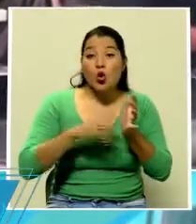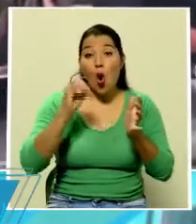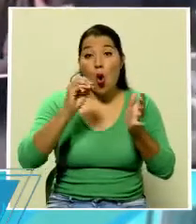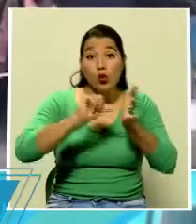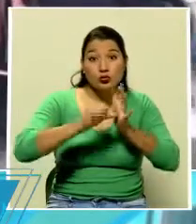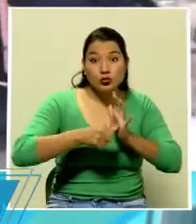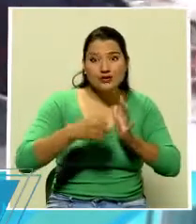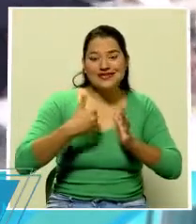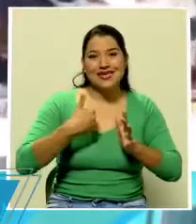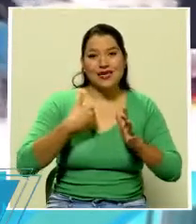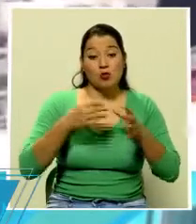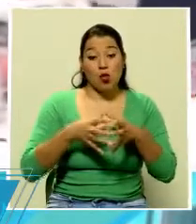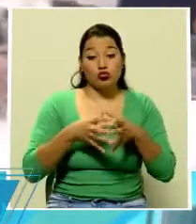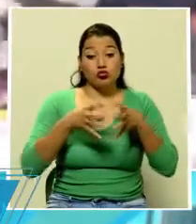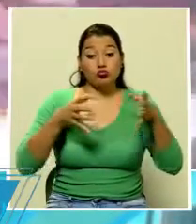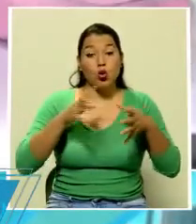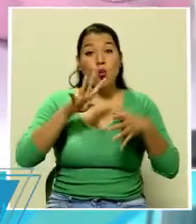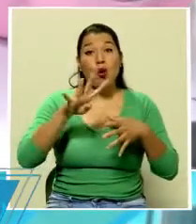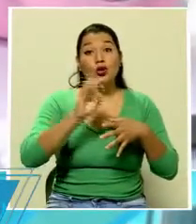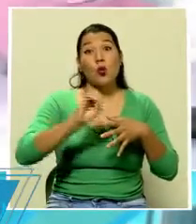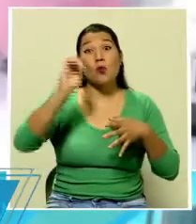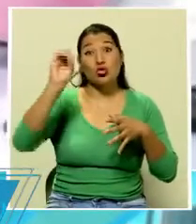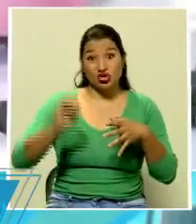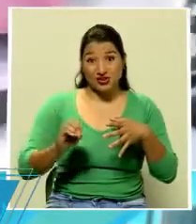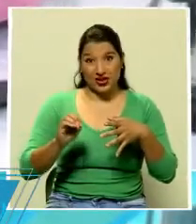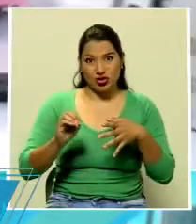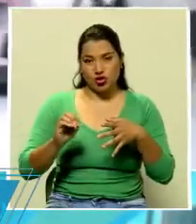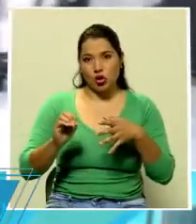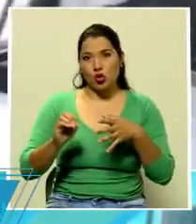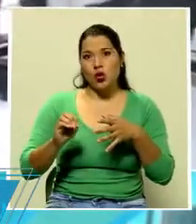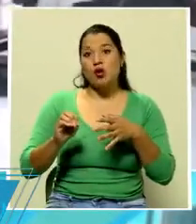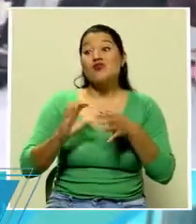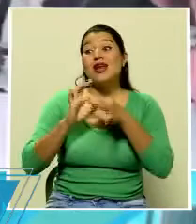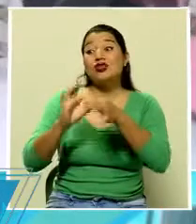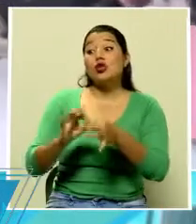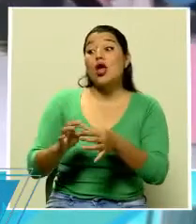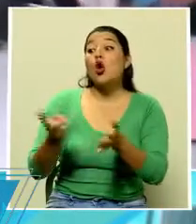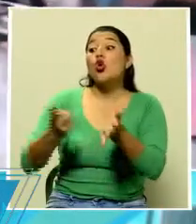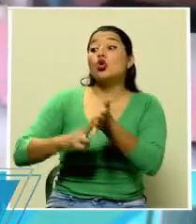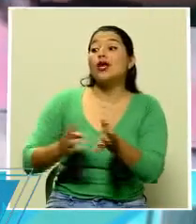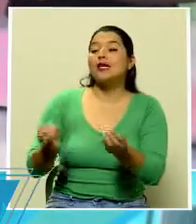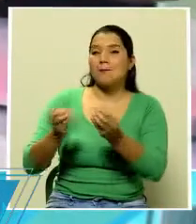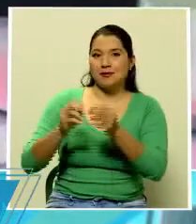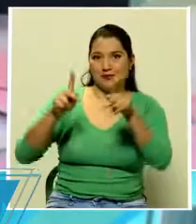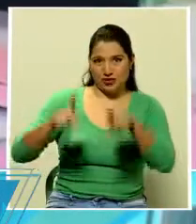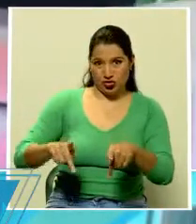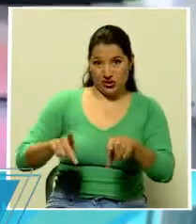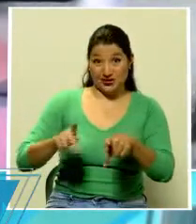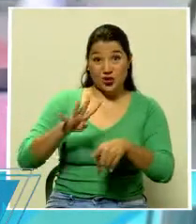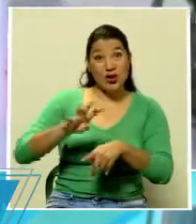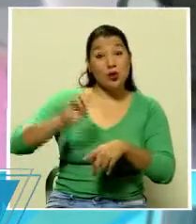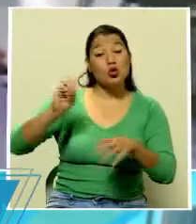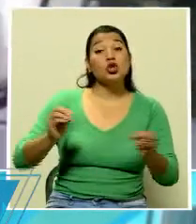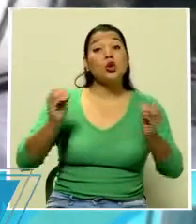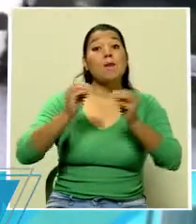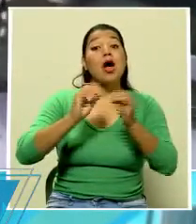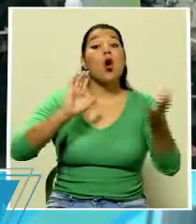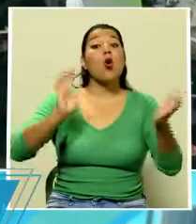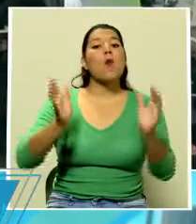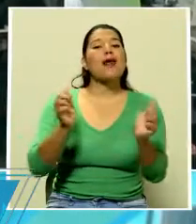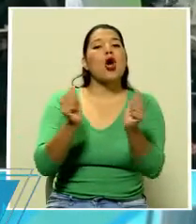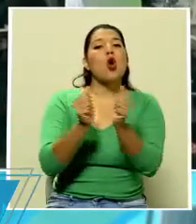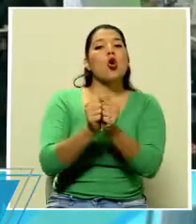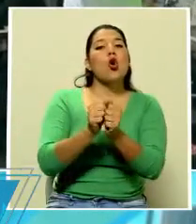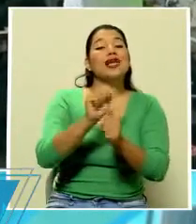de 4 puntos porcentuales con respecto al tercer trimestre de este mismo año. Entonces ahí estamos empezando a ver una leve mejoría que